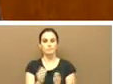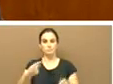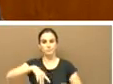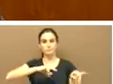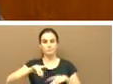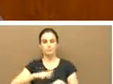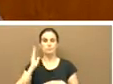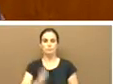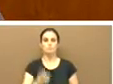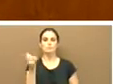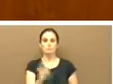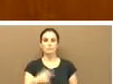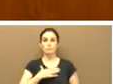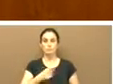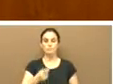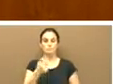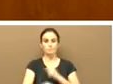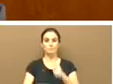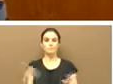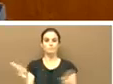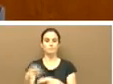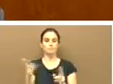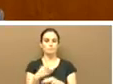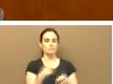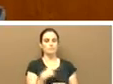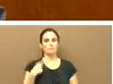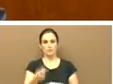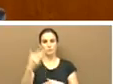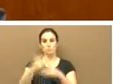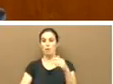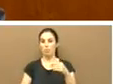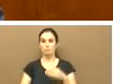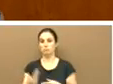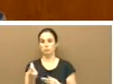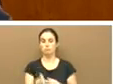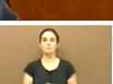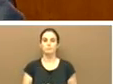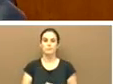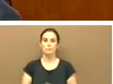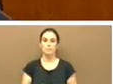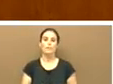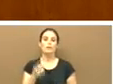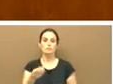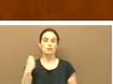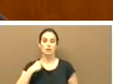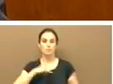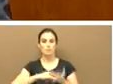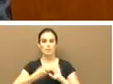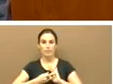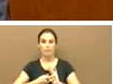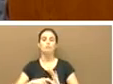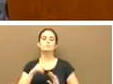deterioro y cierre progresivo de comercio en un plazo muy breve. Estas medidas rompen el actual modelo